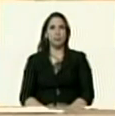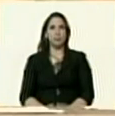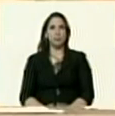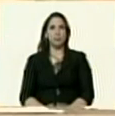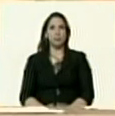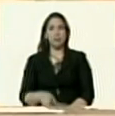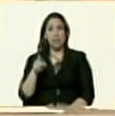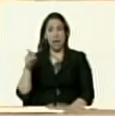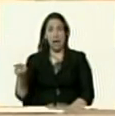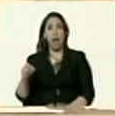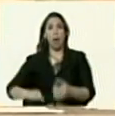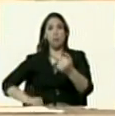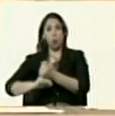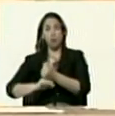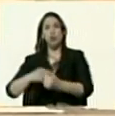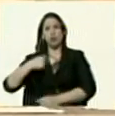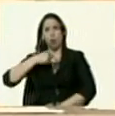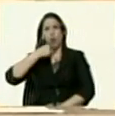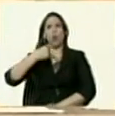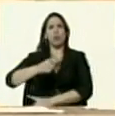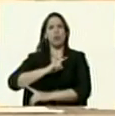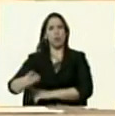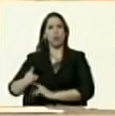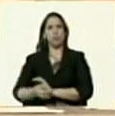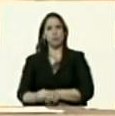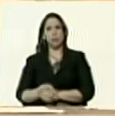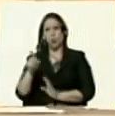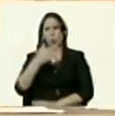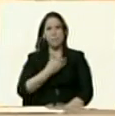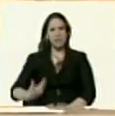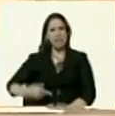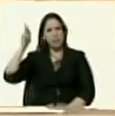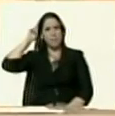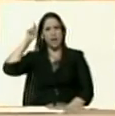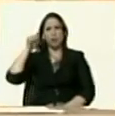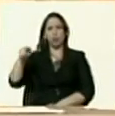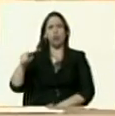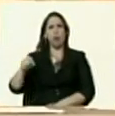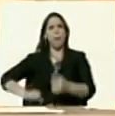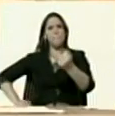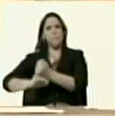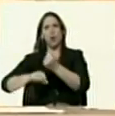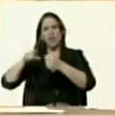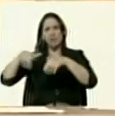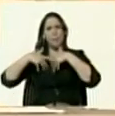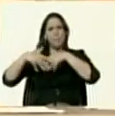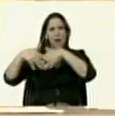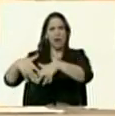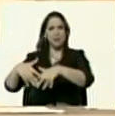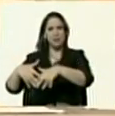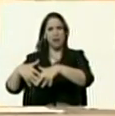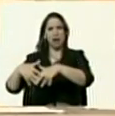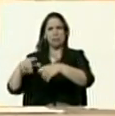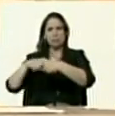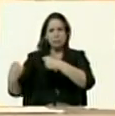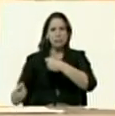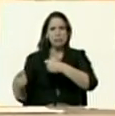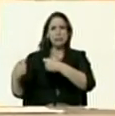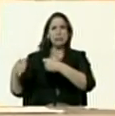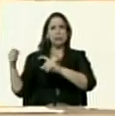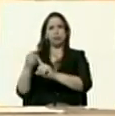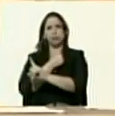Él es cómplice, y así lo digo, Martín Vizcaya, usted es cómplice de la marcha xenofóbica,